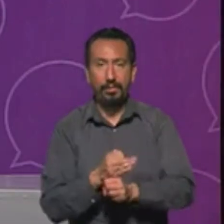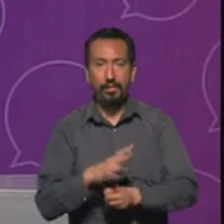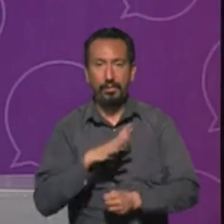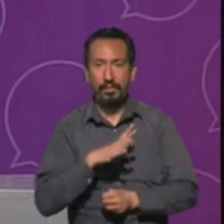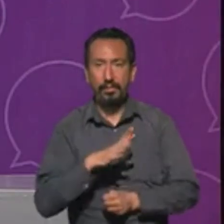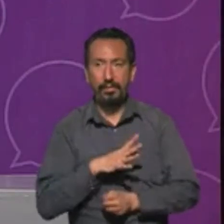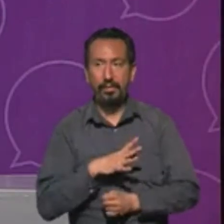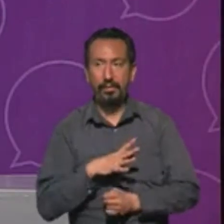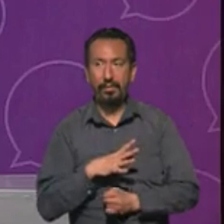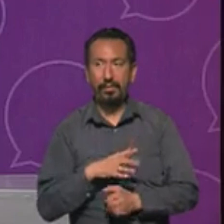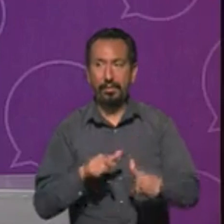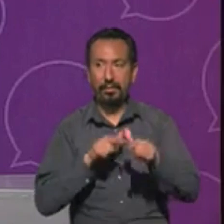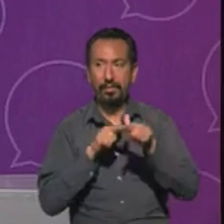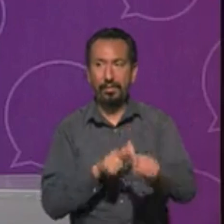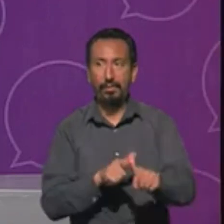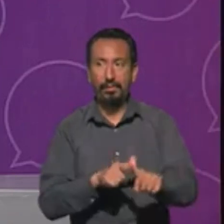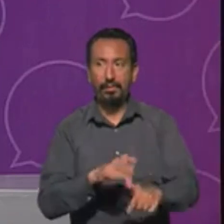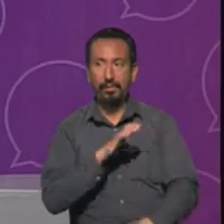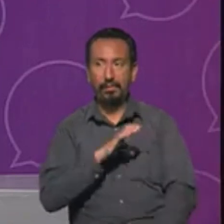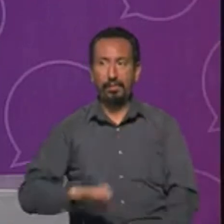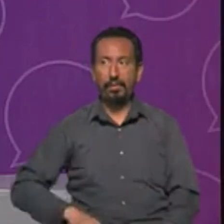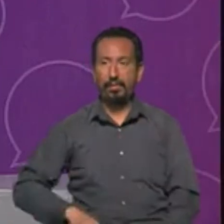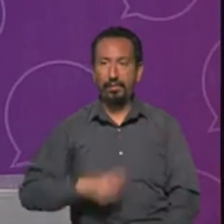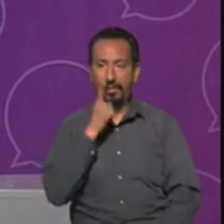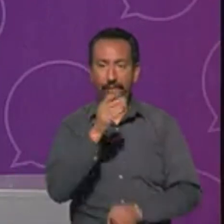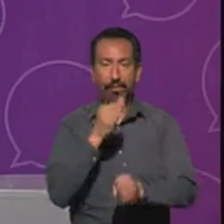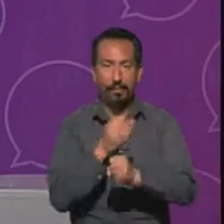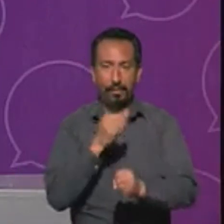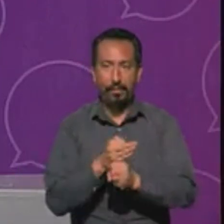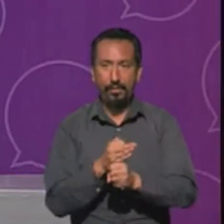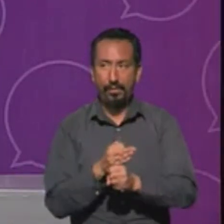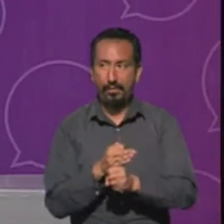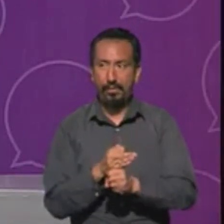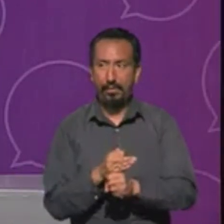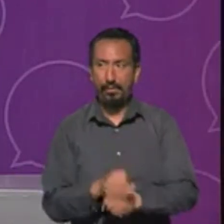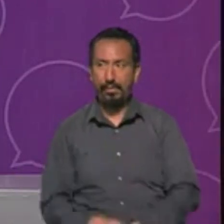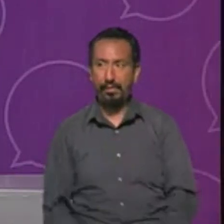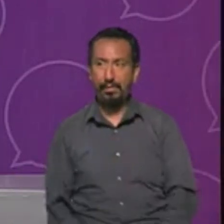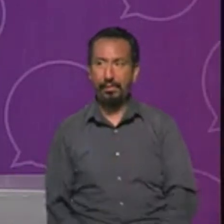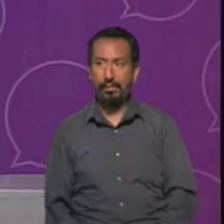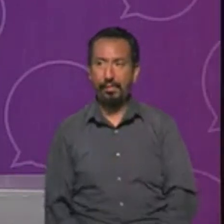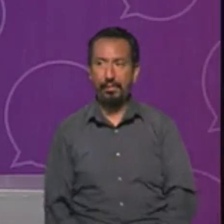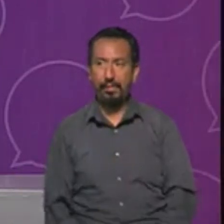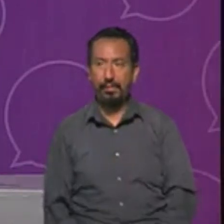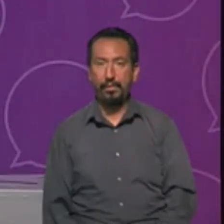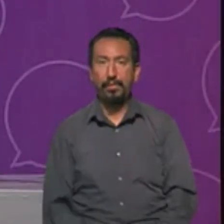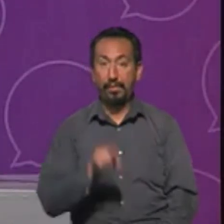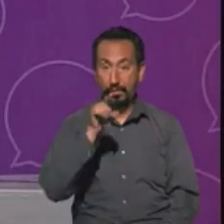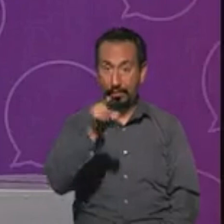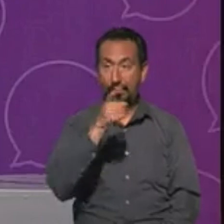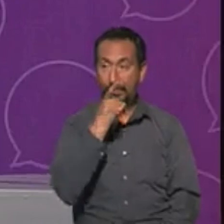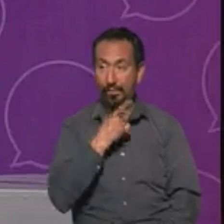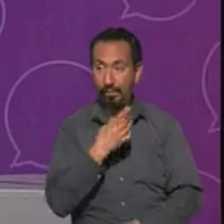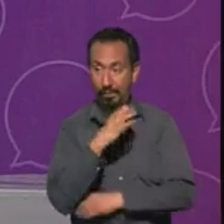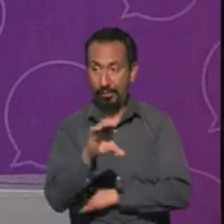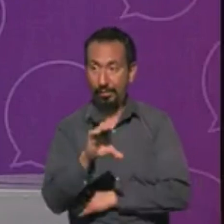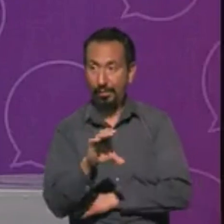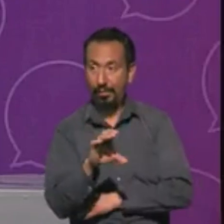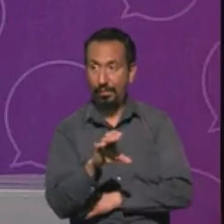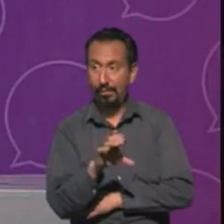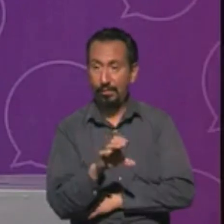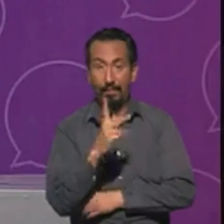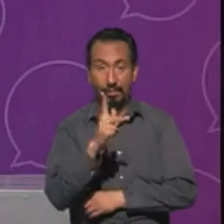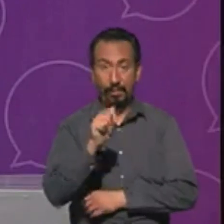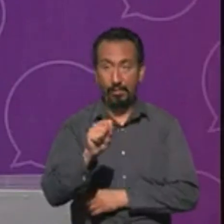haber respuesta por parte del candidato de la coalición adelante hay ahora otra réplica es una réplica de lo que acaba de decir el candidato del